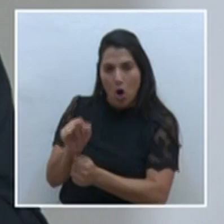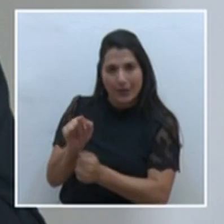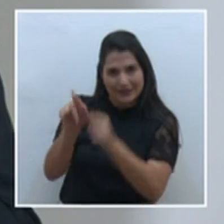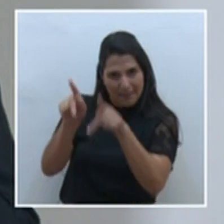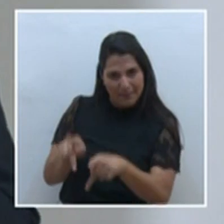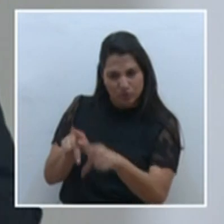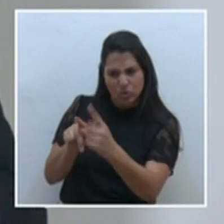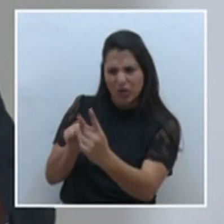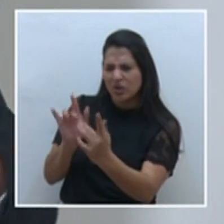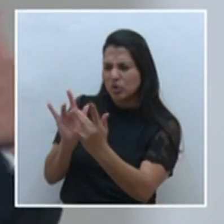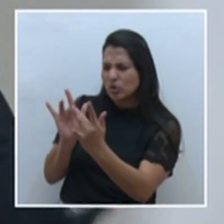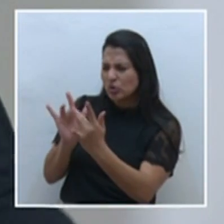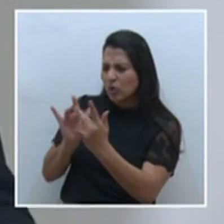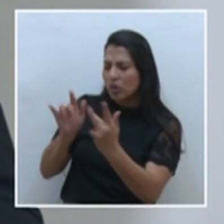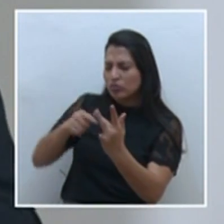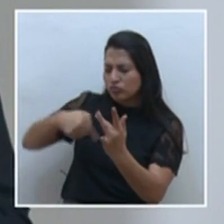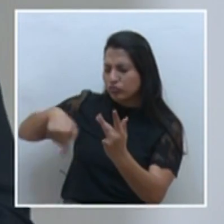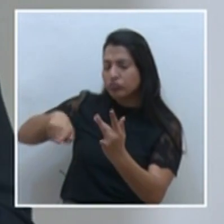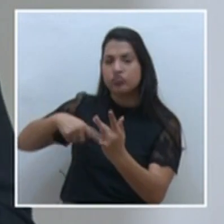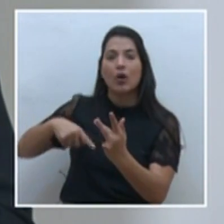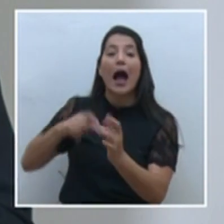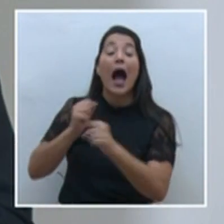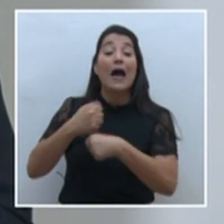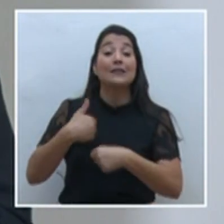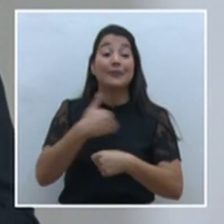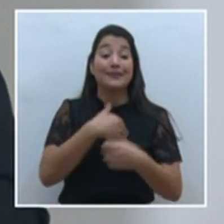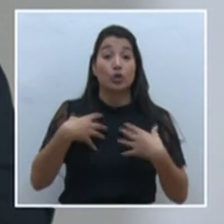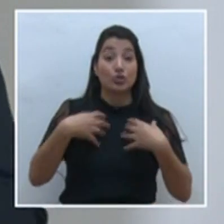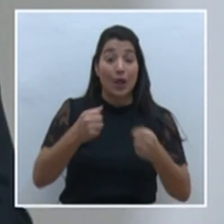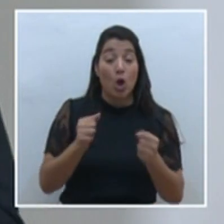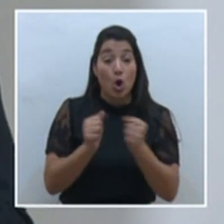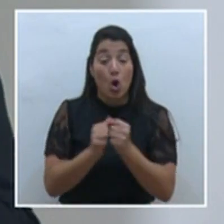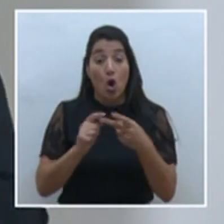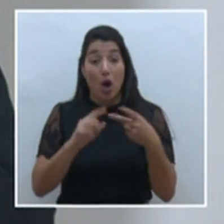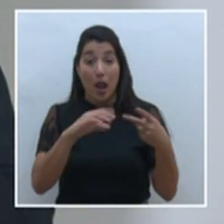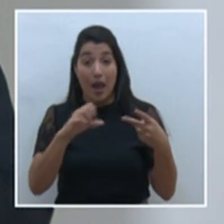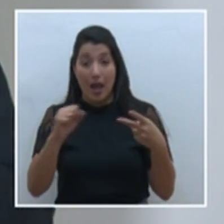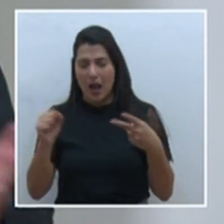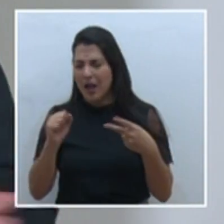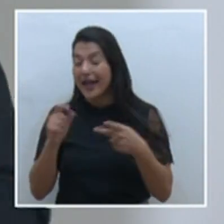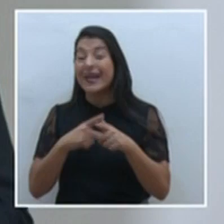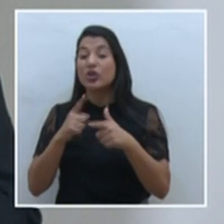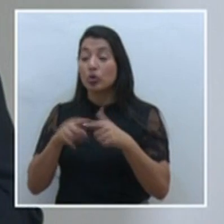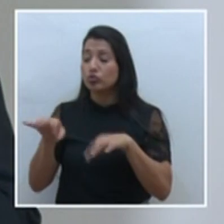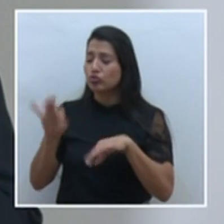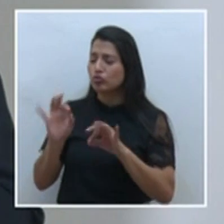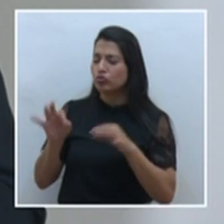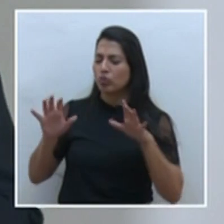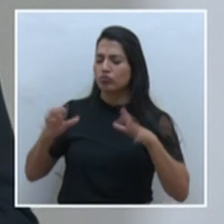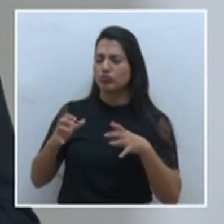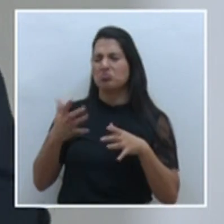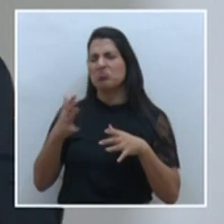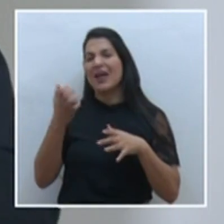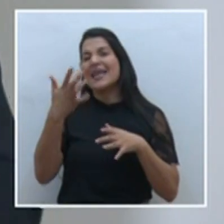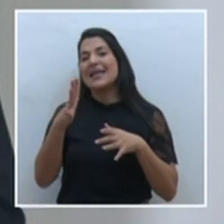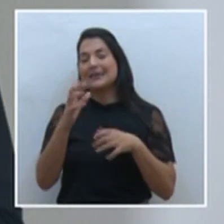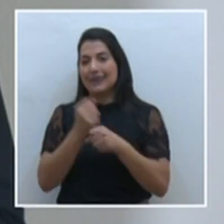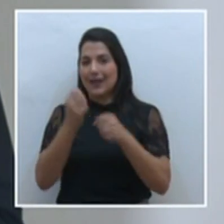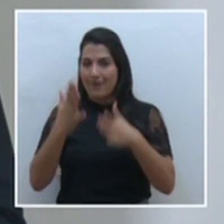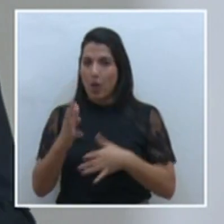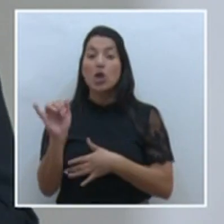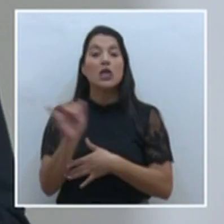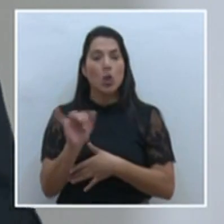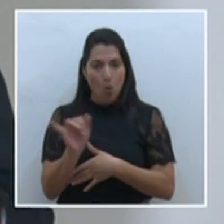trabajo detectivesco que realiza el Ministerio de Salud en conjunto con la Caja, y se identificó cerca de 15 funcionarios, creo, que también se les